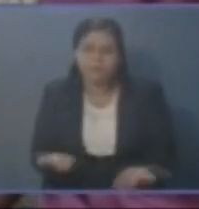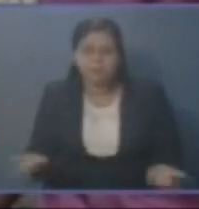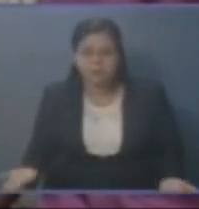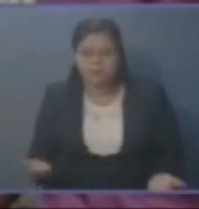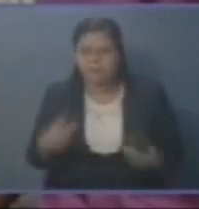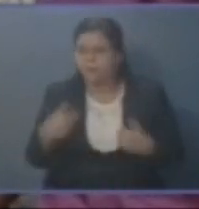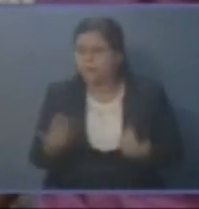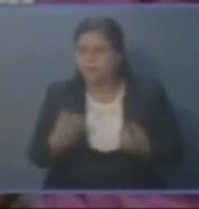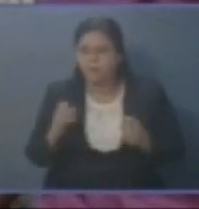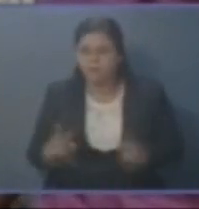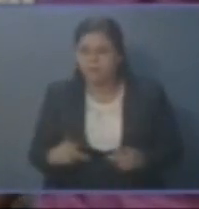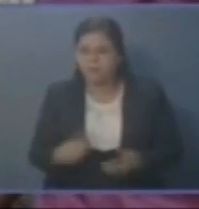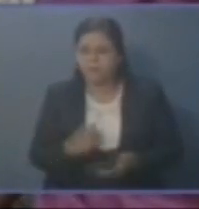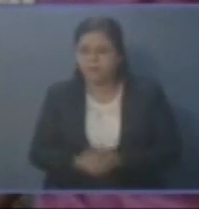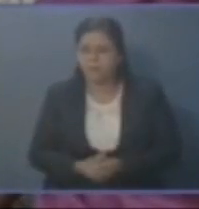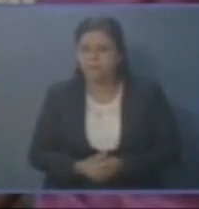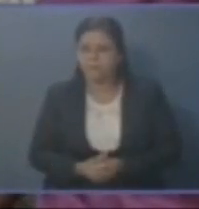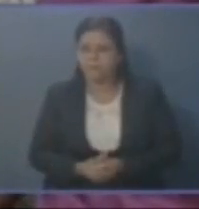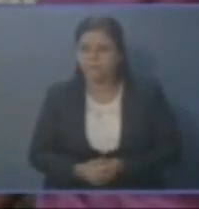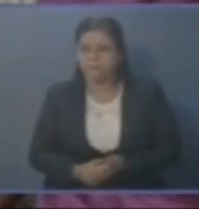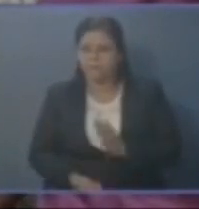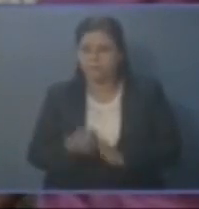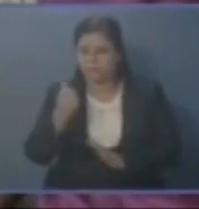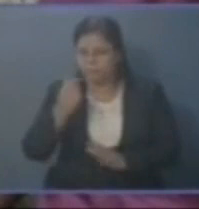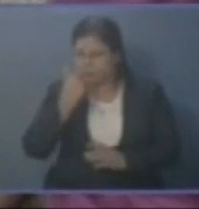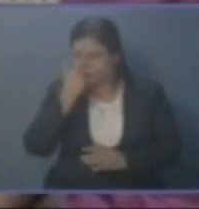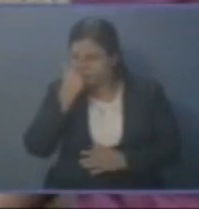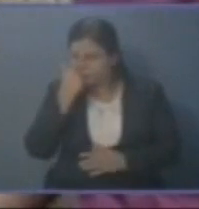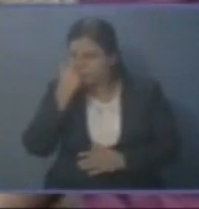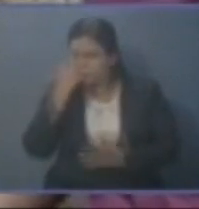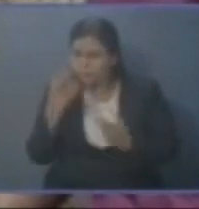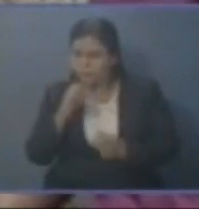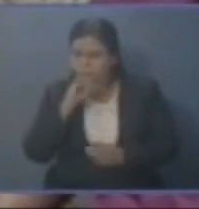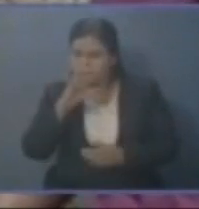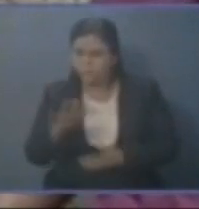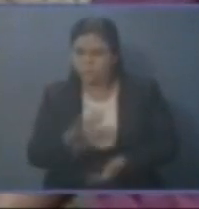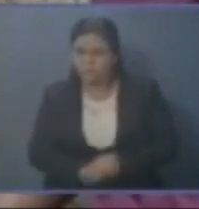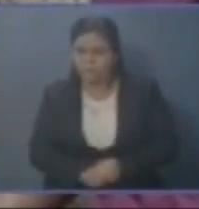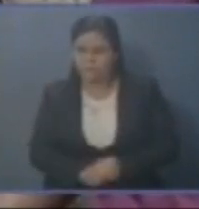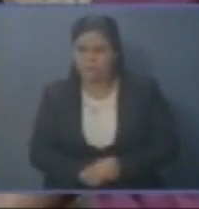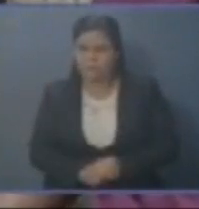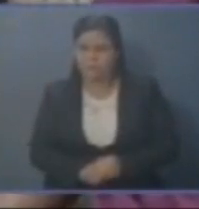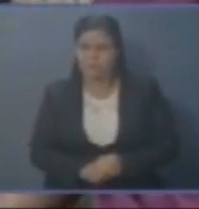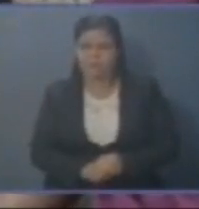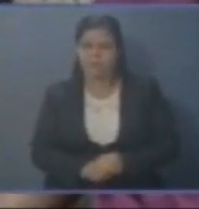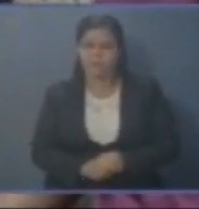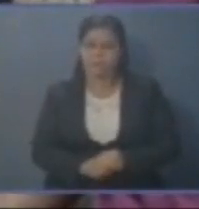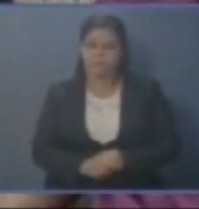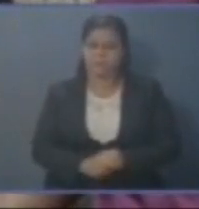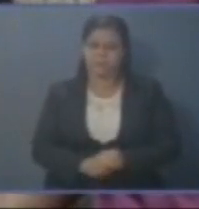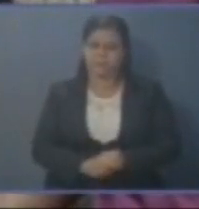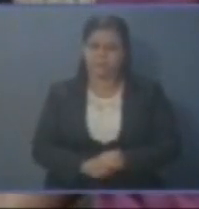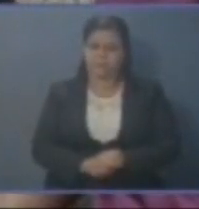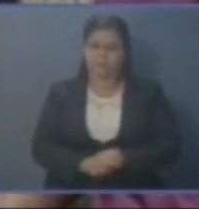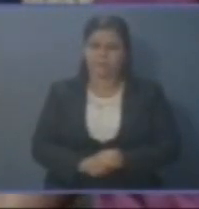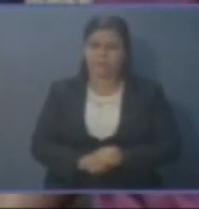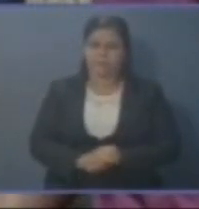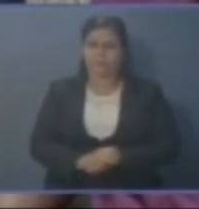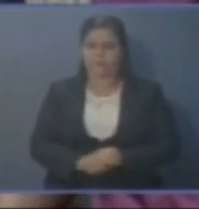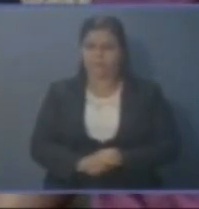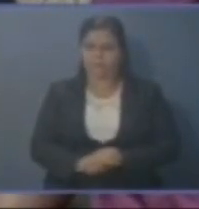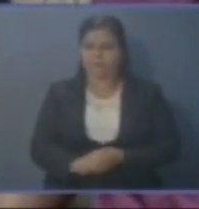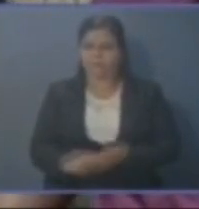tuvimos la oportunidad de hacer, y nosotros les decíamos, es que en esto es lo que hay que invertir ahora, esto